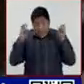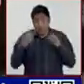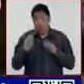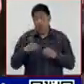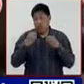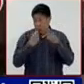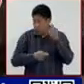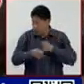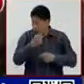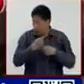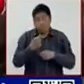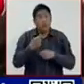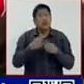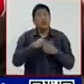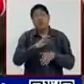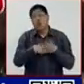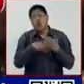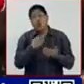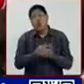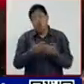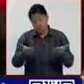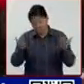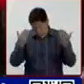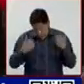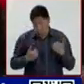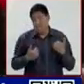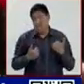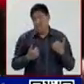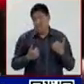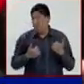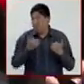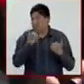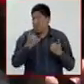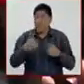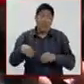comercialización, todos puedan llegar acá, porque es delito vender en la calle.